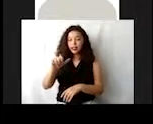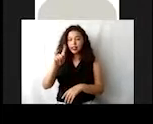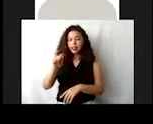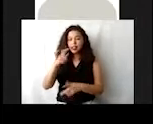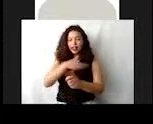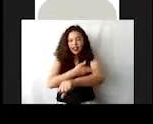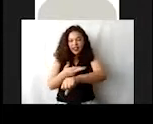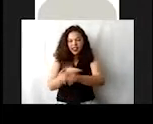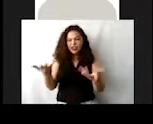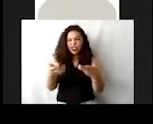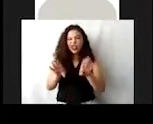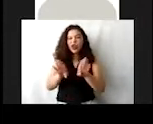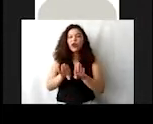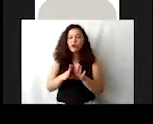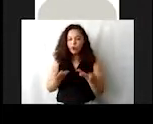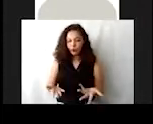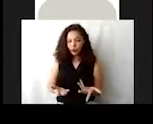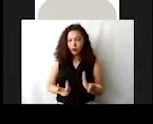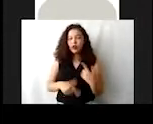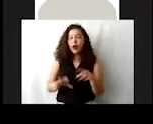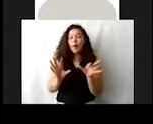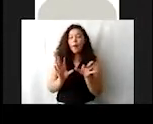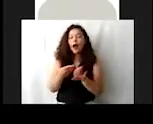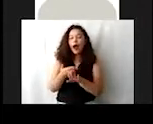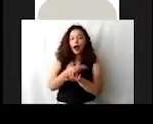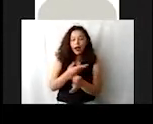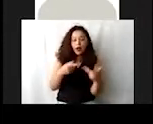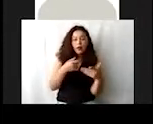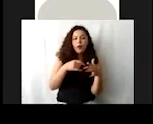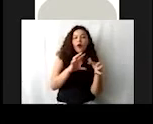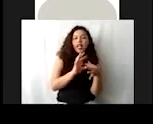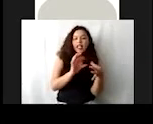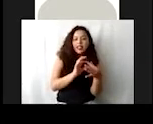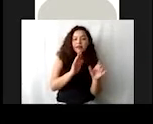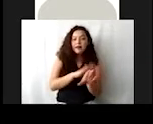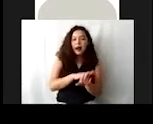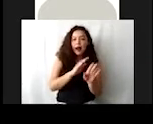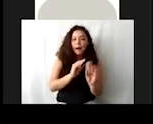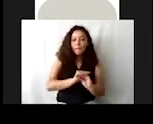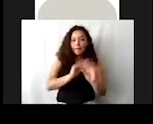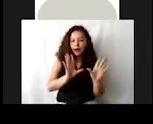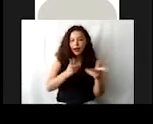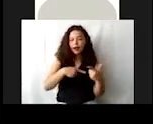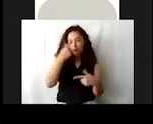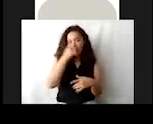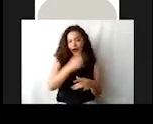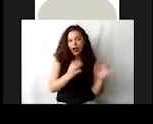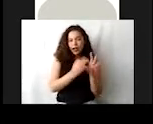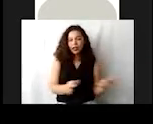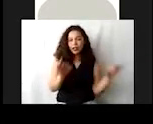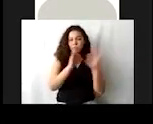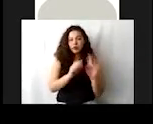Vamos a hacer una pequeña introducción, un preámbulo en relación a la importancia que tiene el domicilio fiscal.